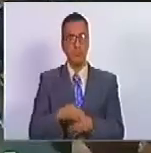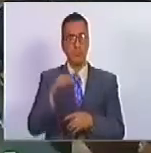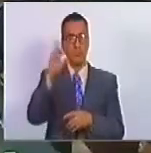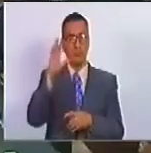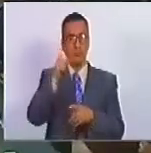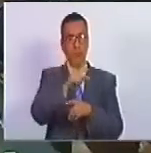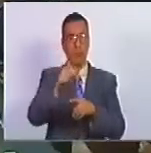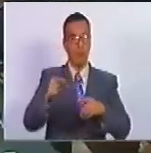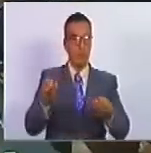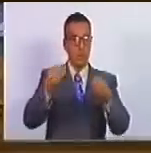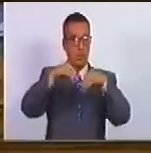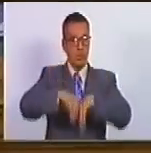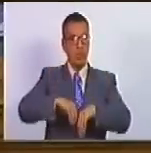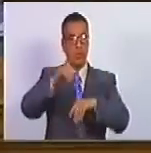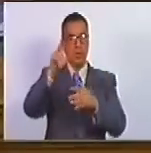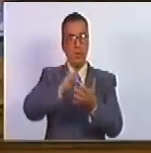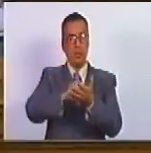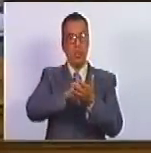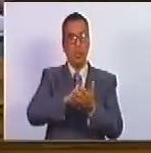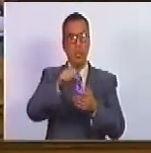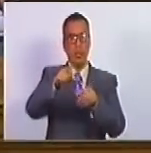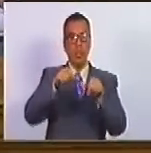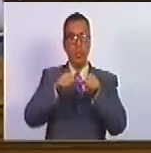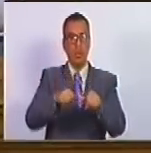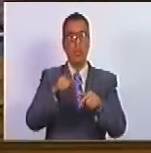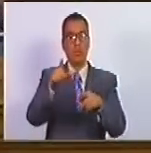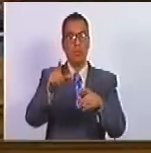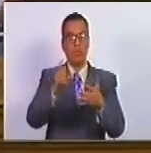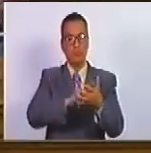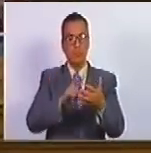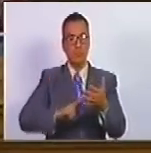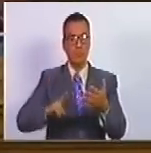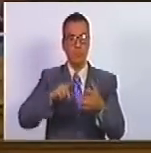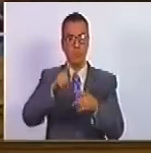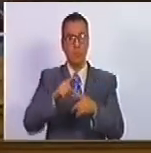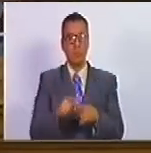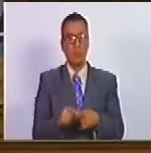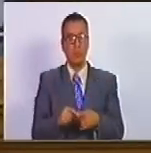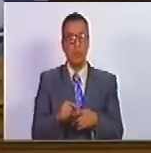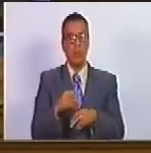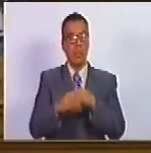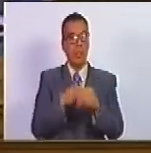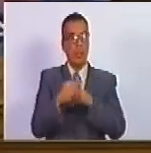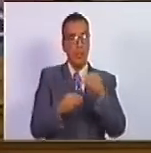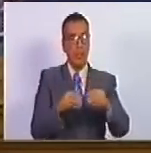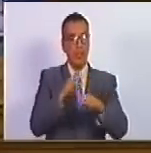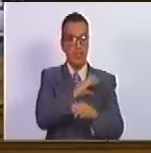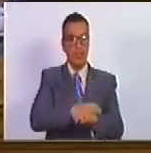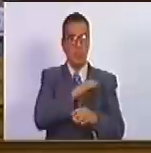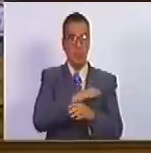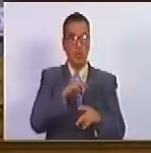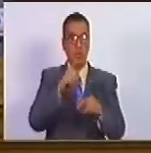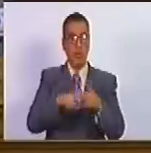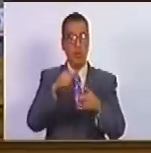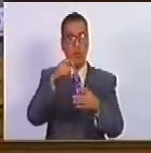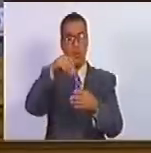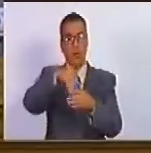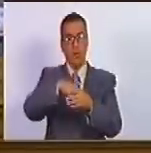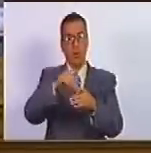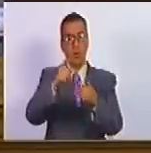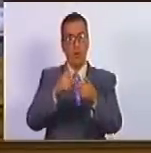Las personas que estén de acuerdo con aprobar el artículo como está establecido en la lectura y según el informe presentado por la Comisión Permanente de Economía y